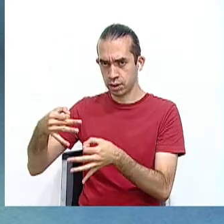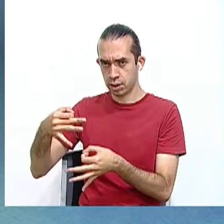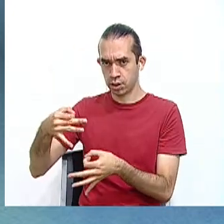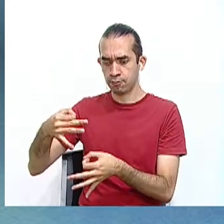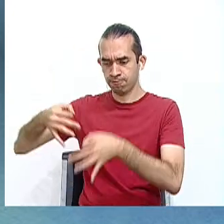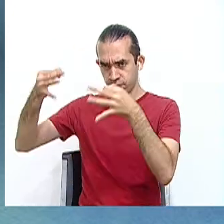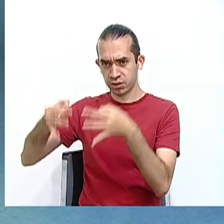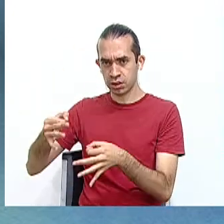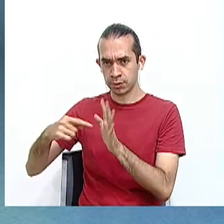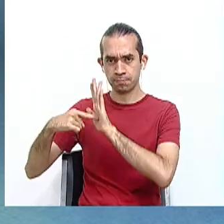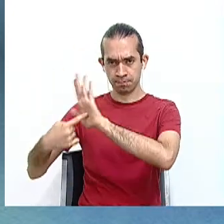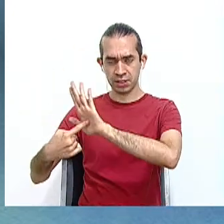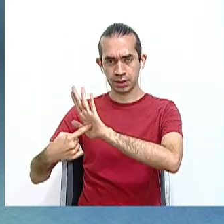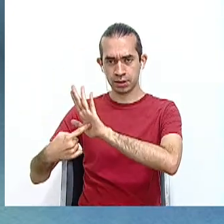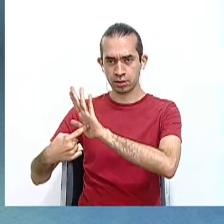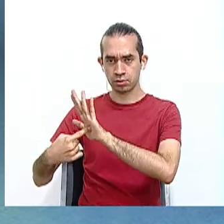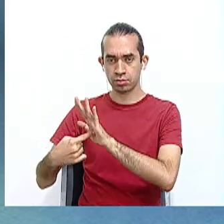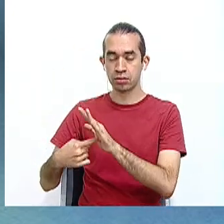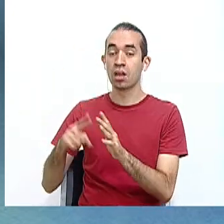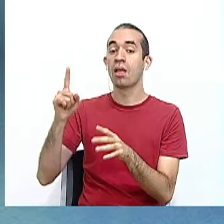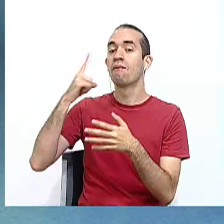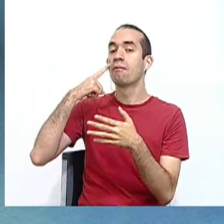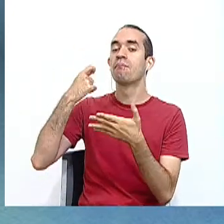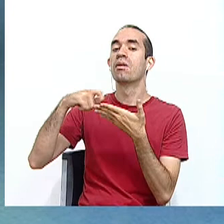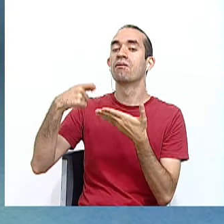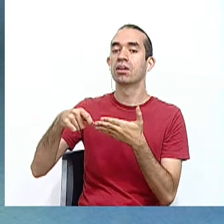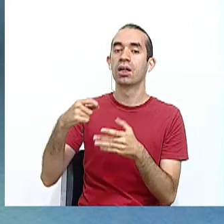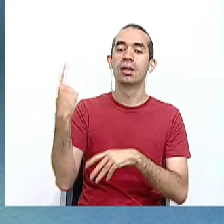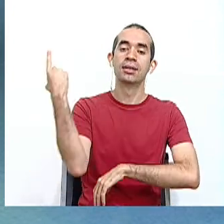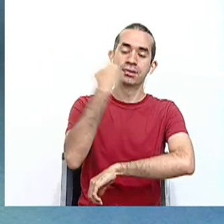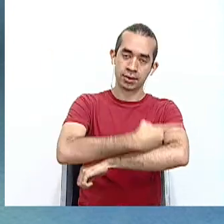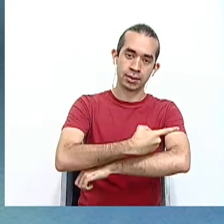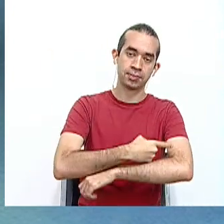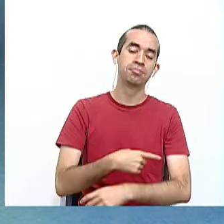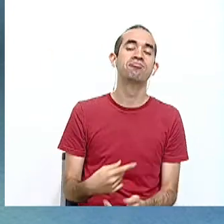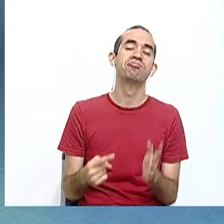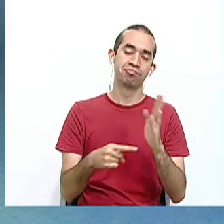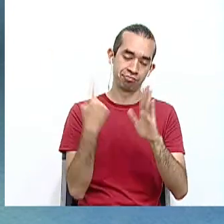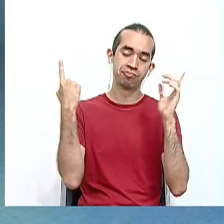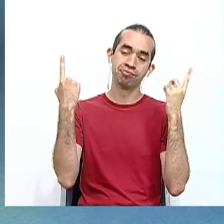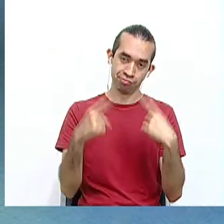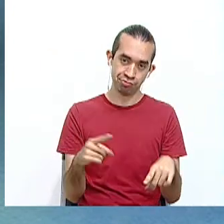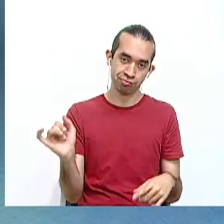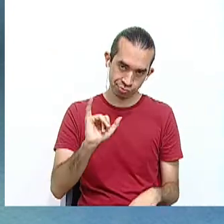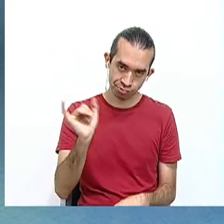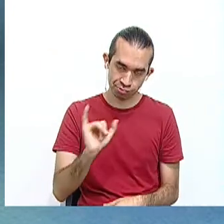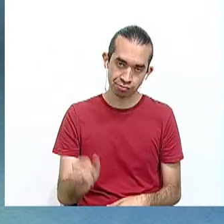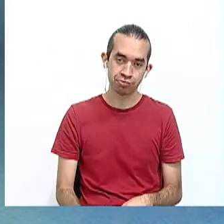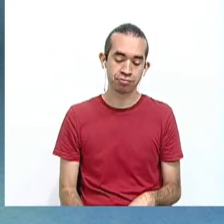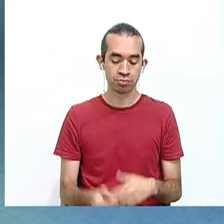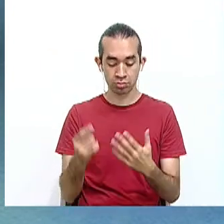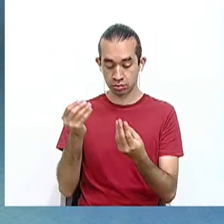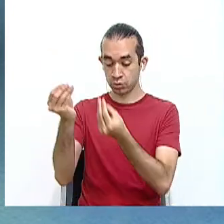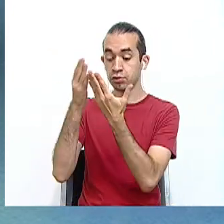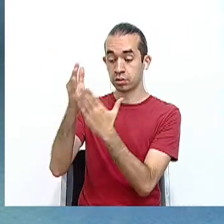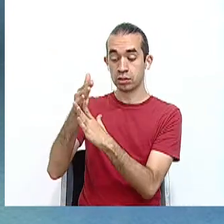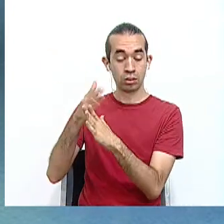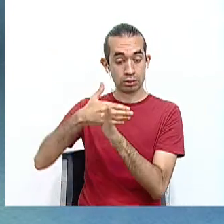oficial? Verificar la fecha, porque también sucede que divulgamos